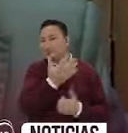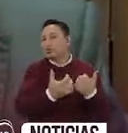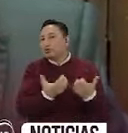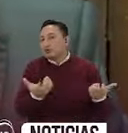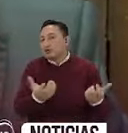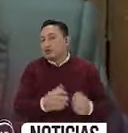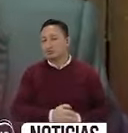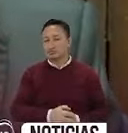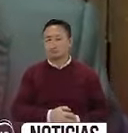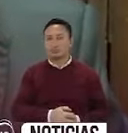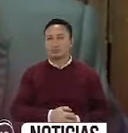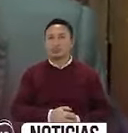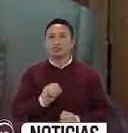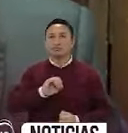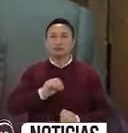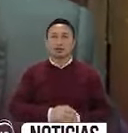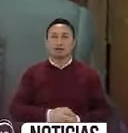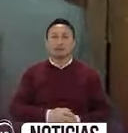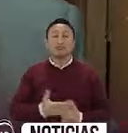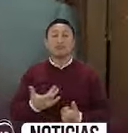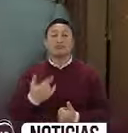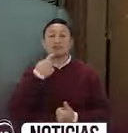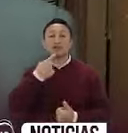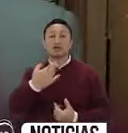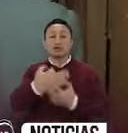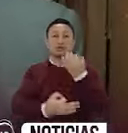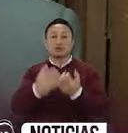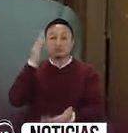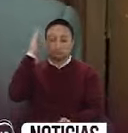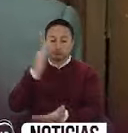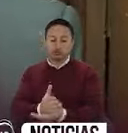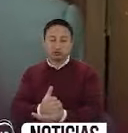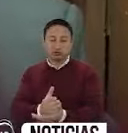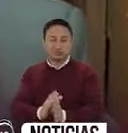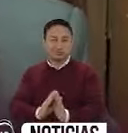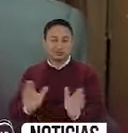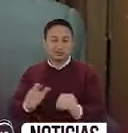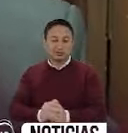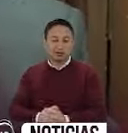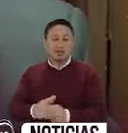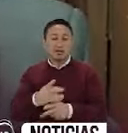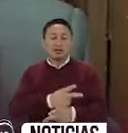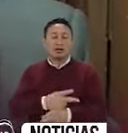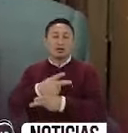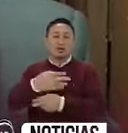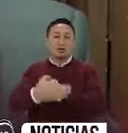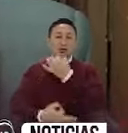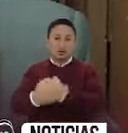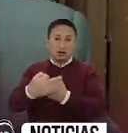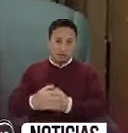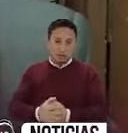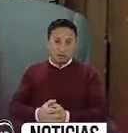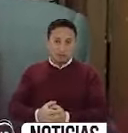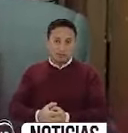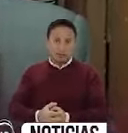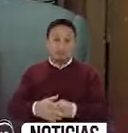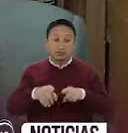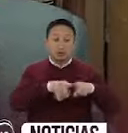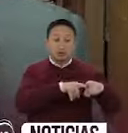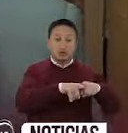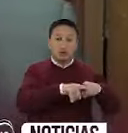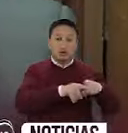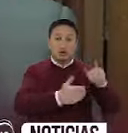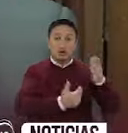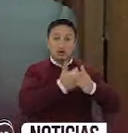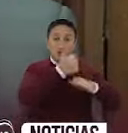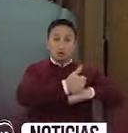Evidentemente, la declaratoria de nulidad insanable por parte del concurso del Consejo de la Judicatura al concurso